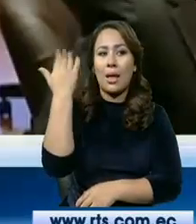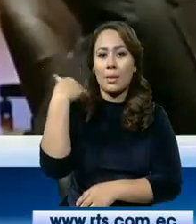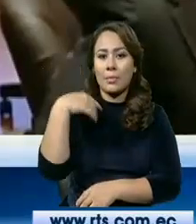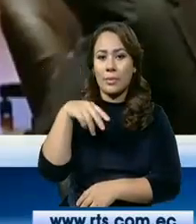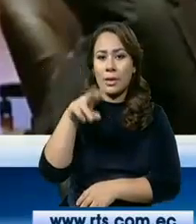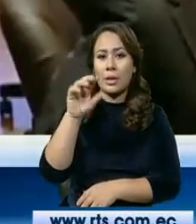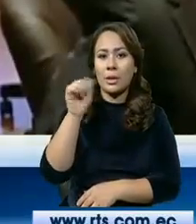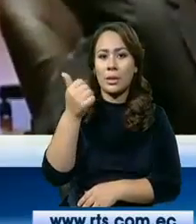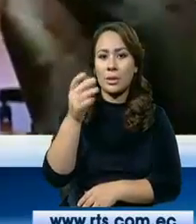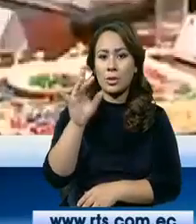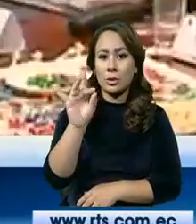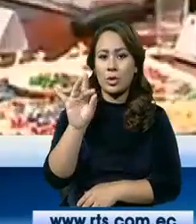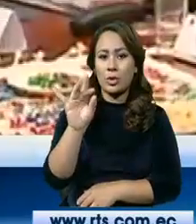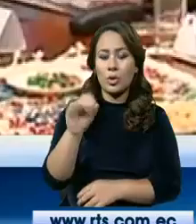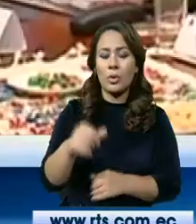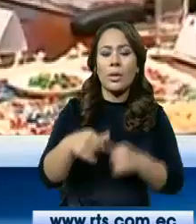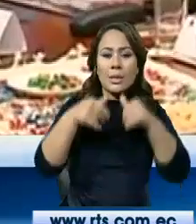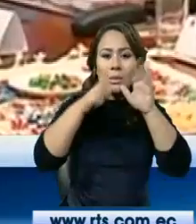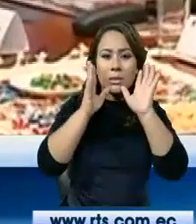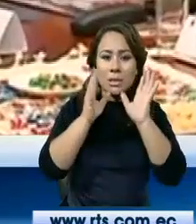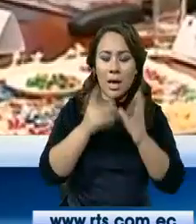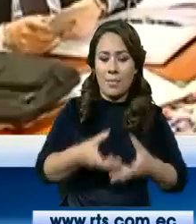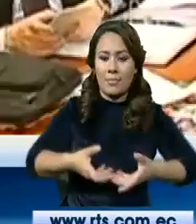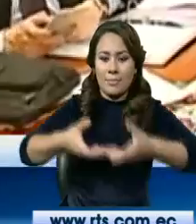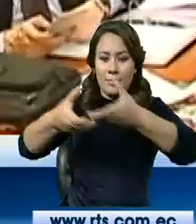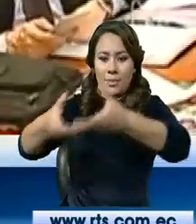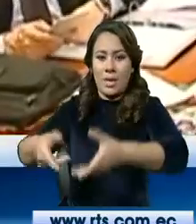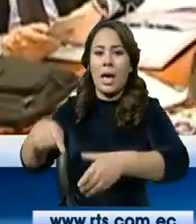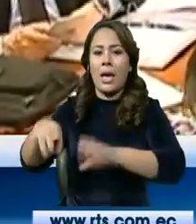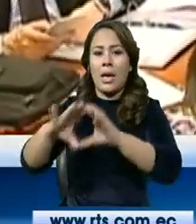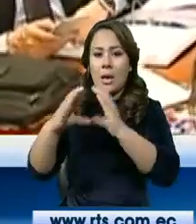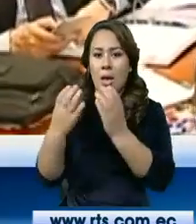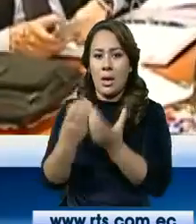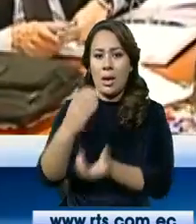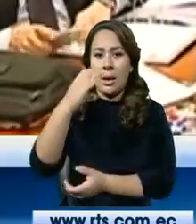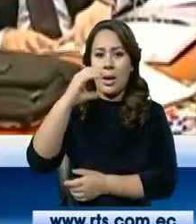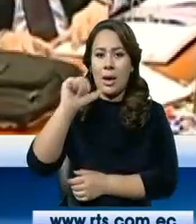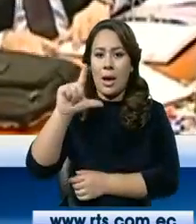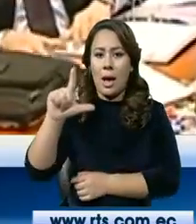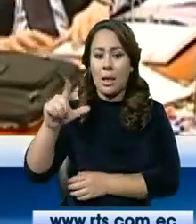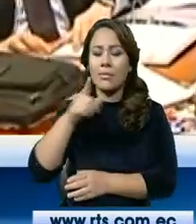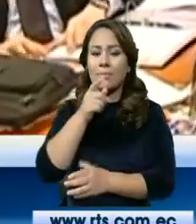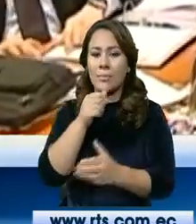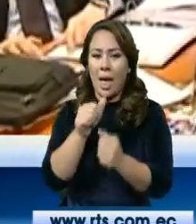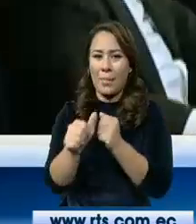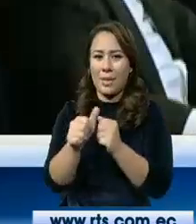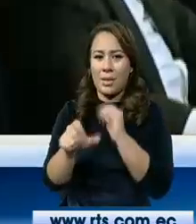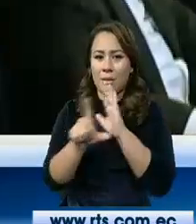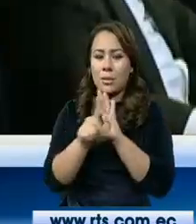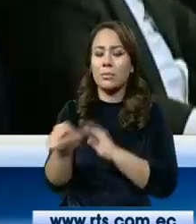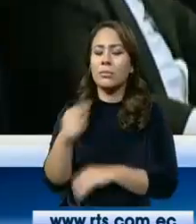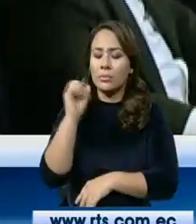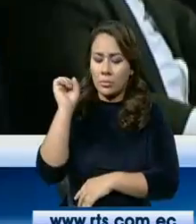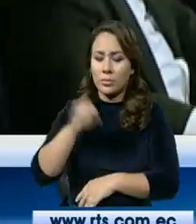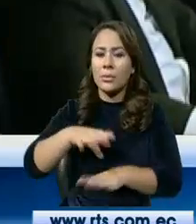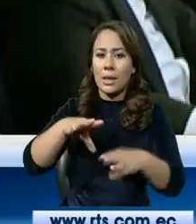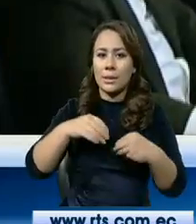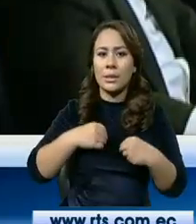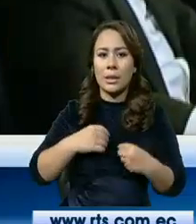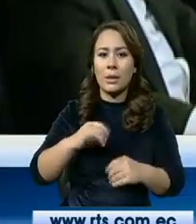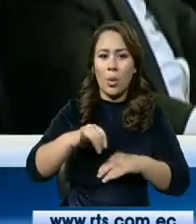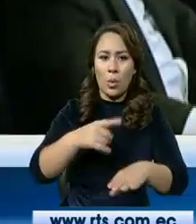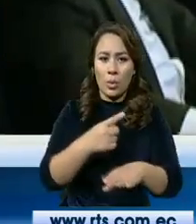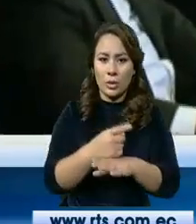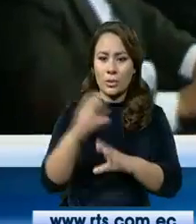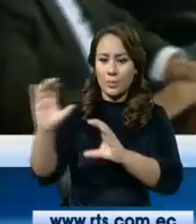que el Consejo de Administración Legislativa CAL decidiera el domingo admitir a trámite la misma. El juez Viteri tiene 3 días